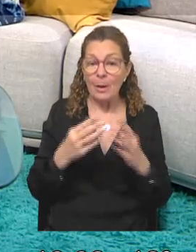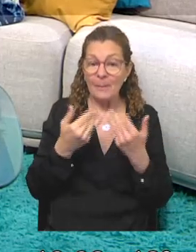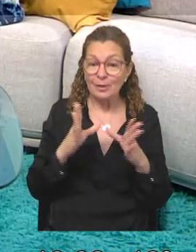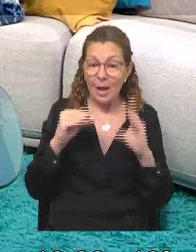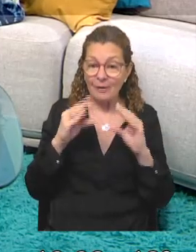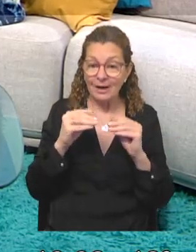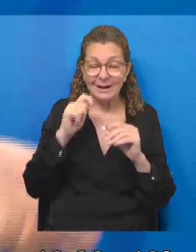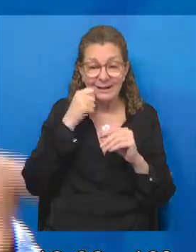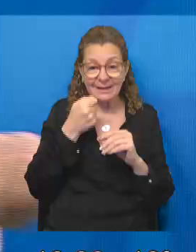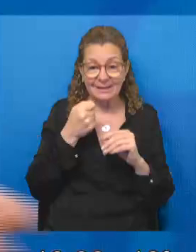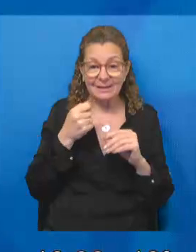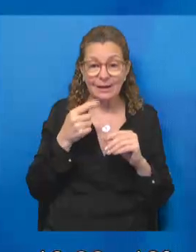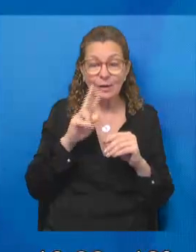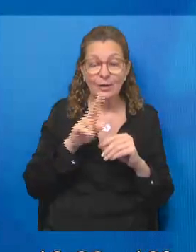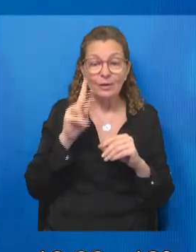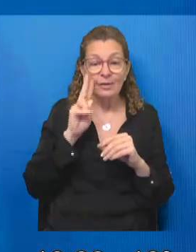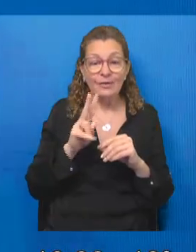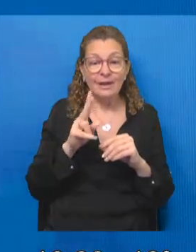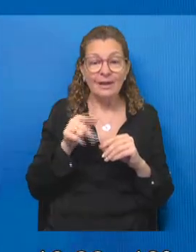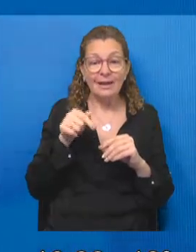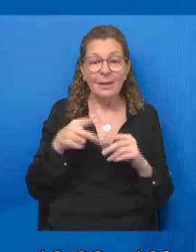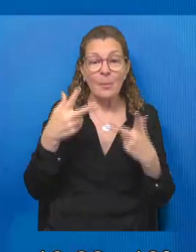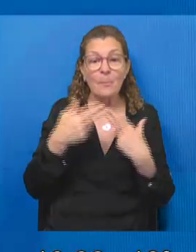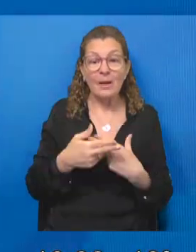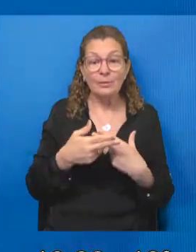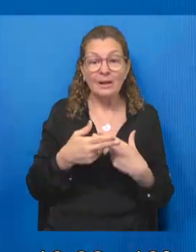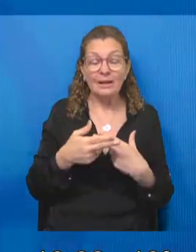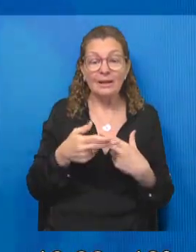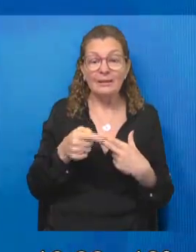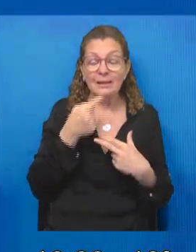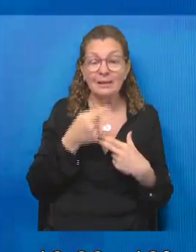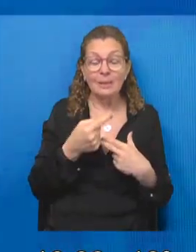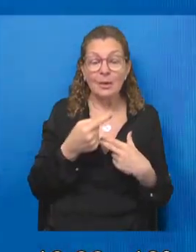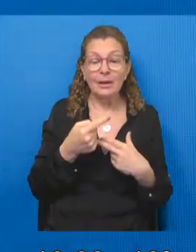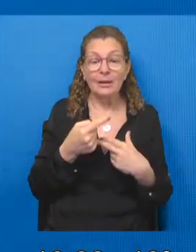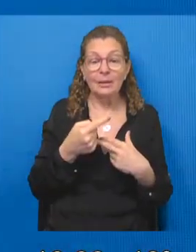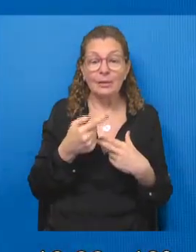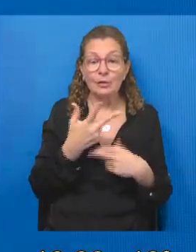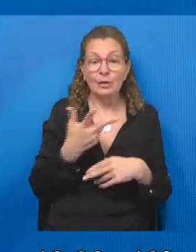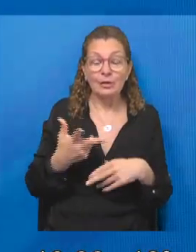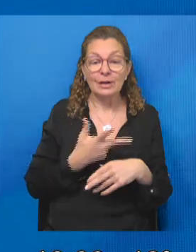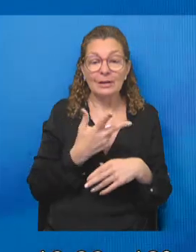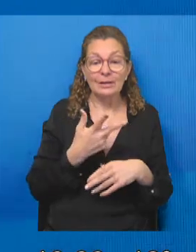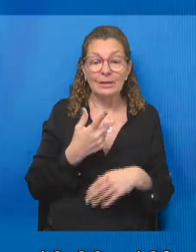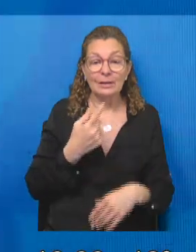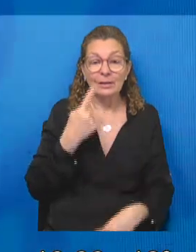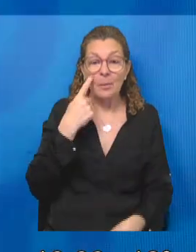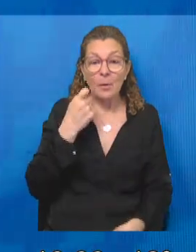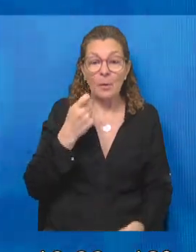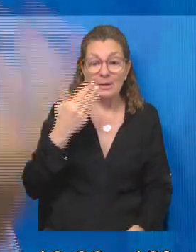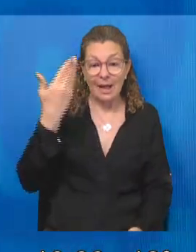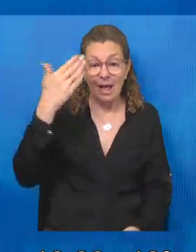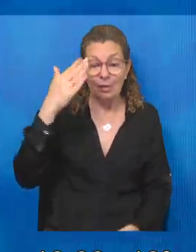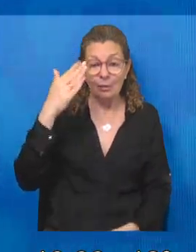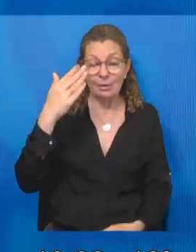porque lo que no se ve, lo que estaba pasando en la pausa, era que de repente nosotros tres lo detectábamos más en